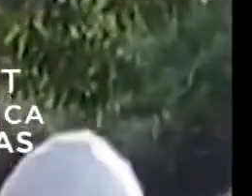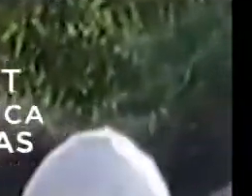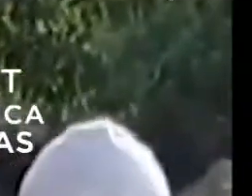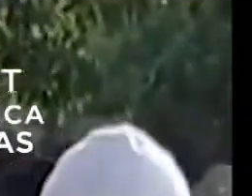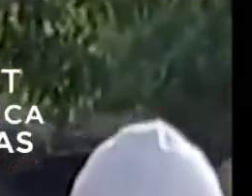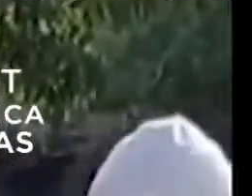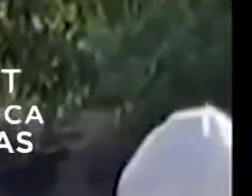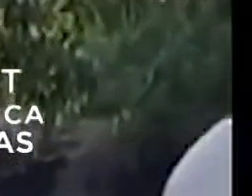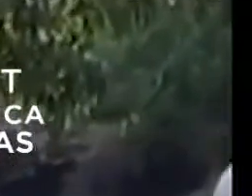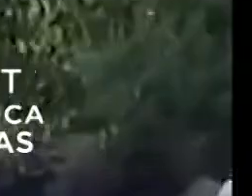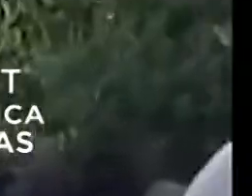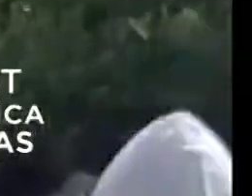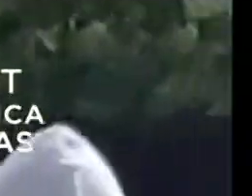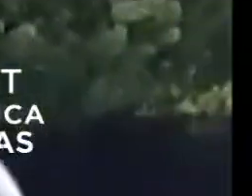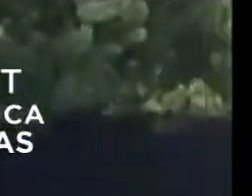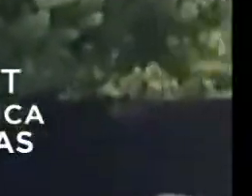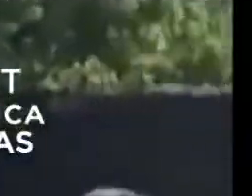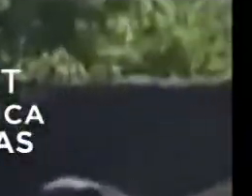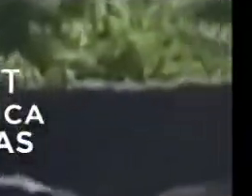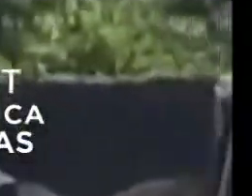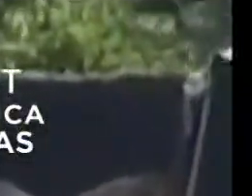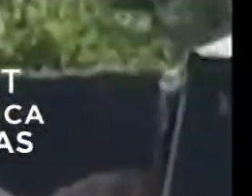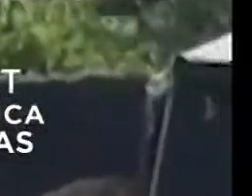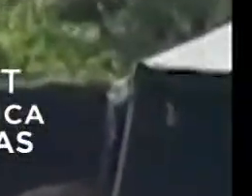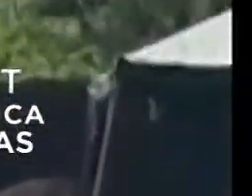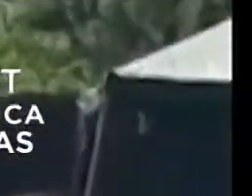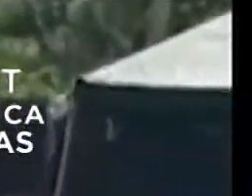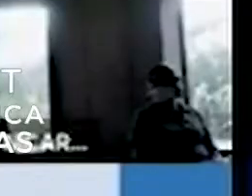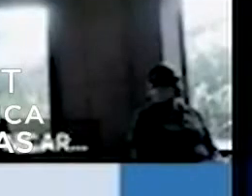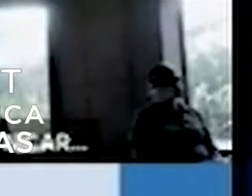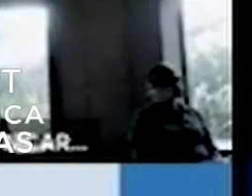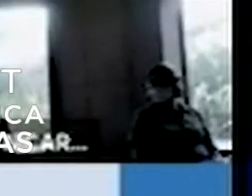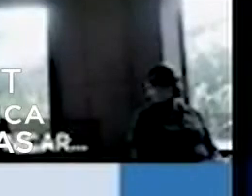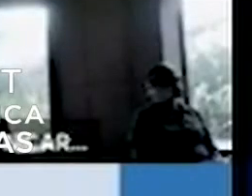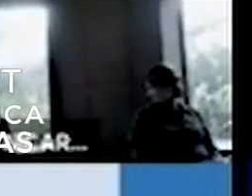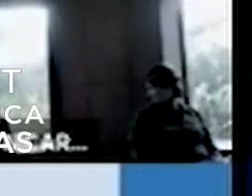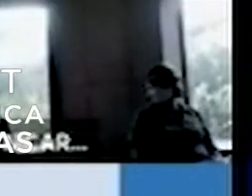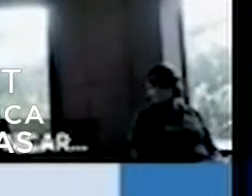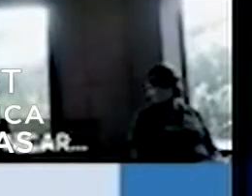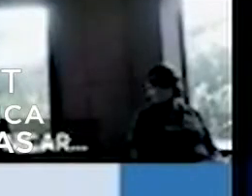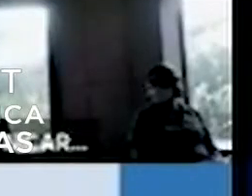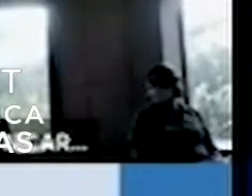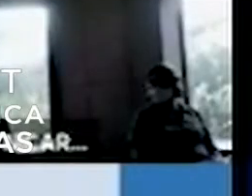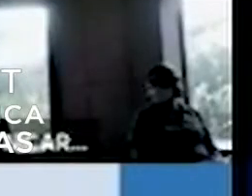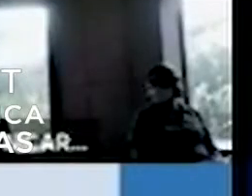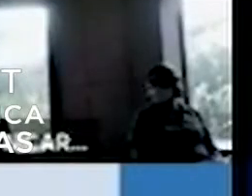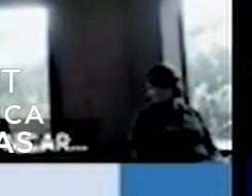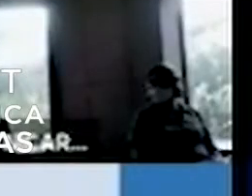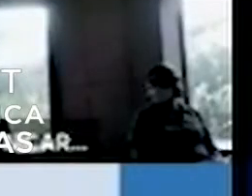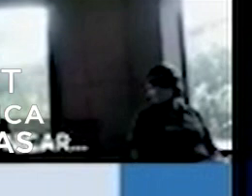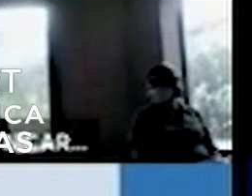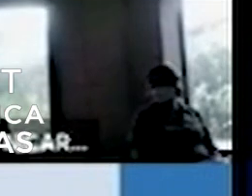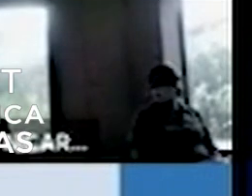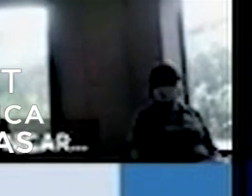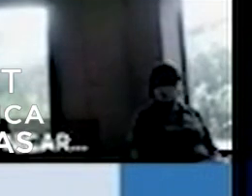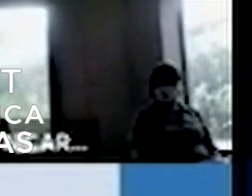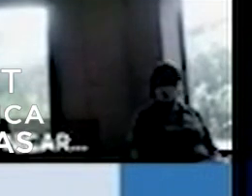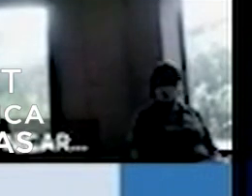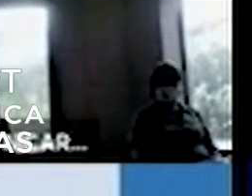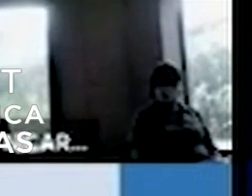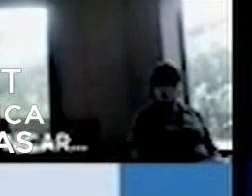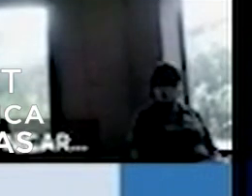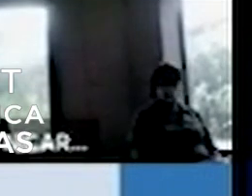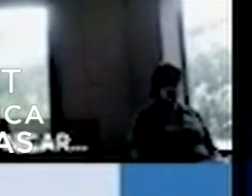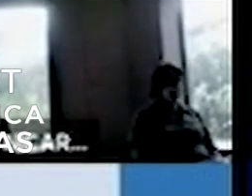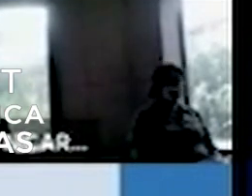tragedia que ocasionaría muertes a miles en pocos meses. No tenemos ese tipo de recursos porque el Estado